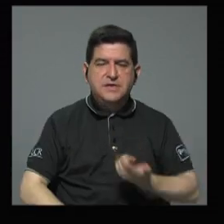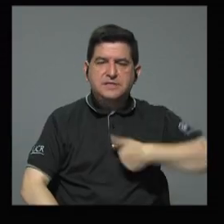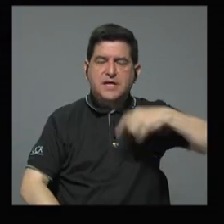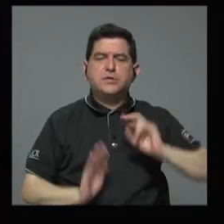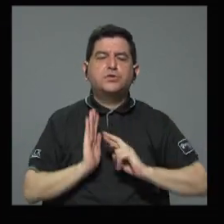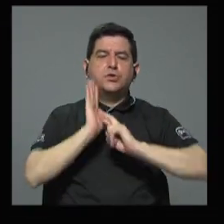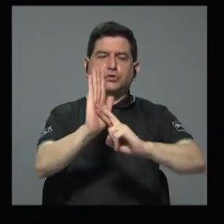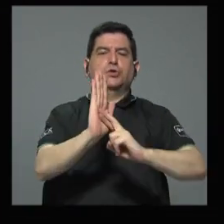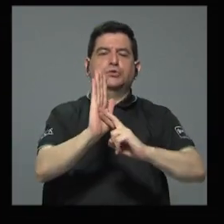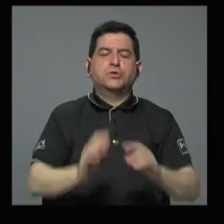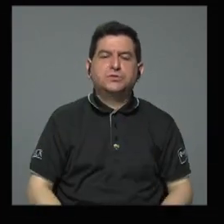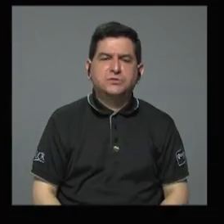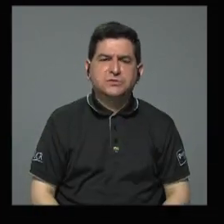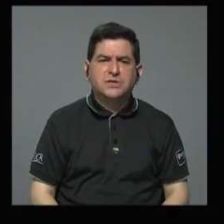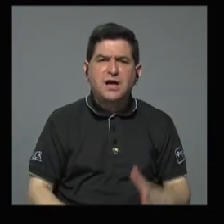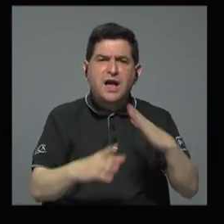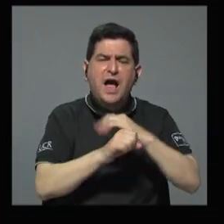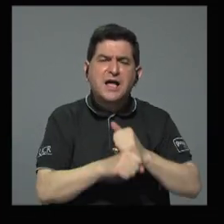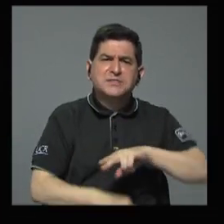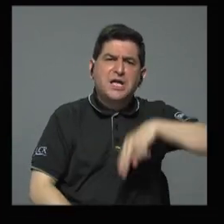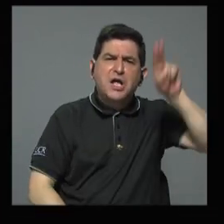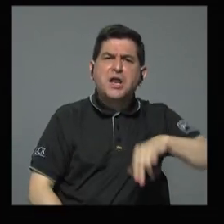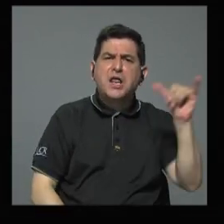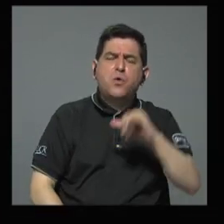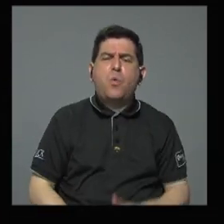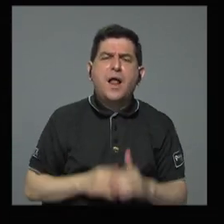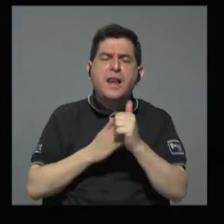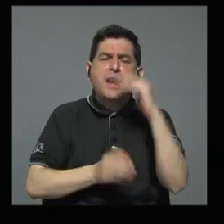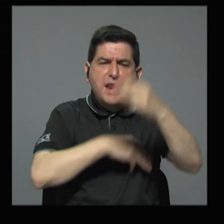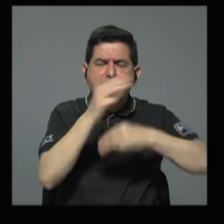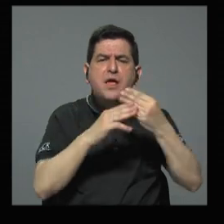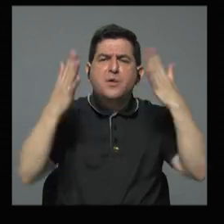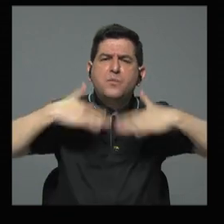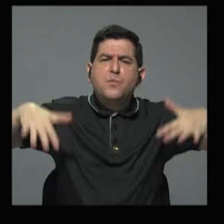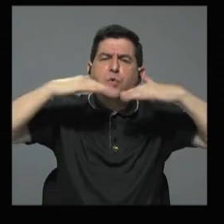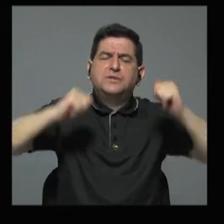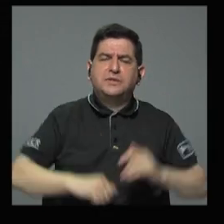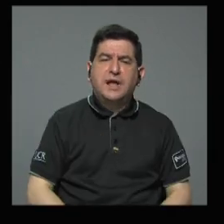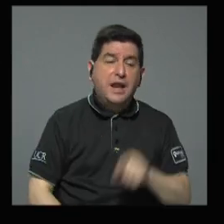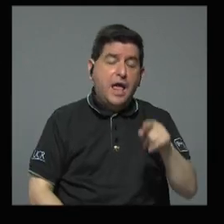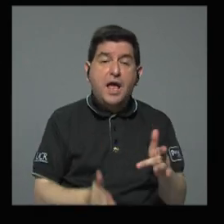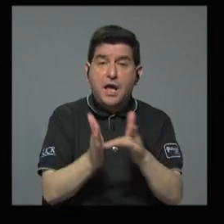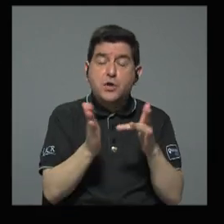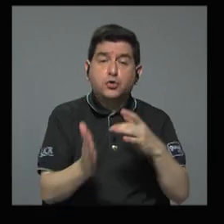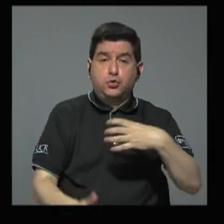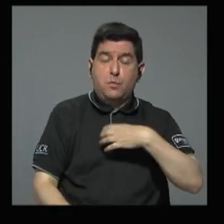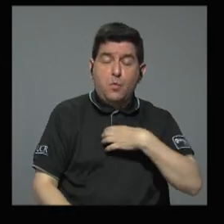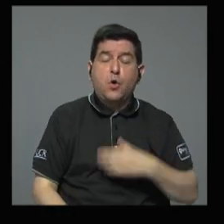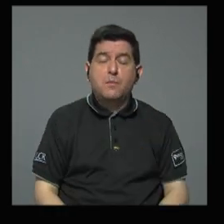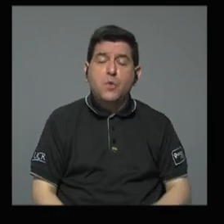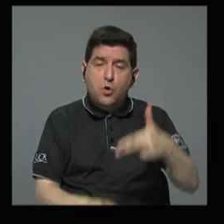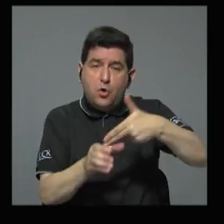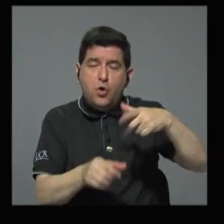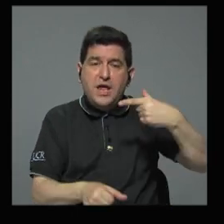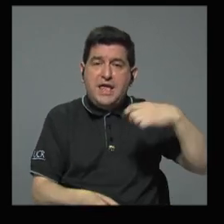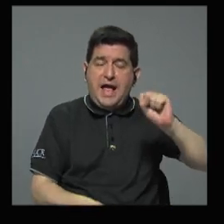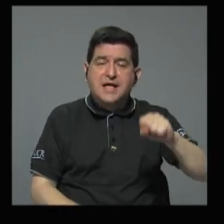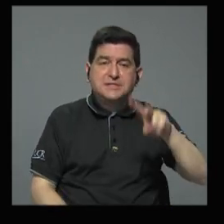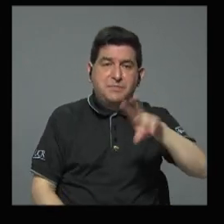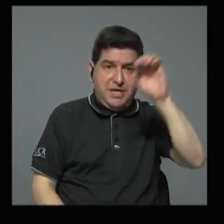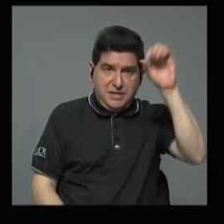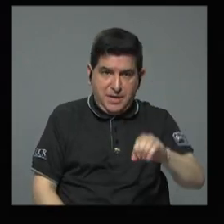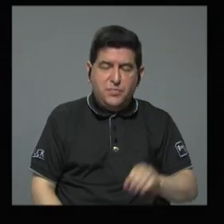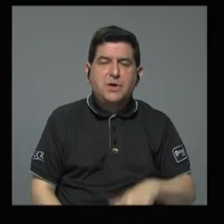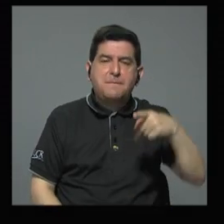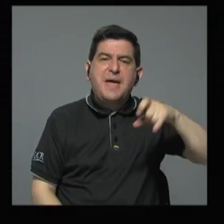nosotros representamos. ¿Por qué no hacer lo que hace Noruega, líder mundial de la ecología? Ellos explotan su petróleo y su gas, y significa el 20%